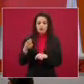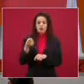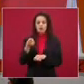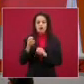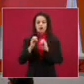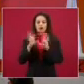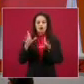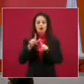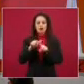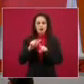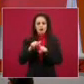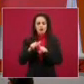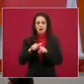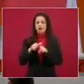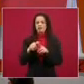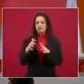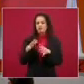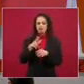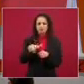Cero